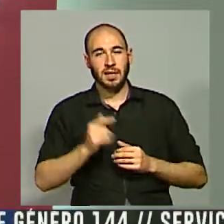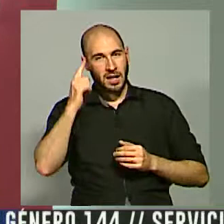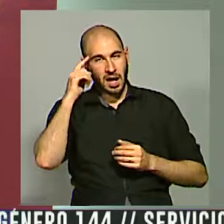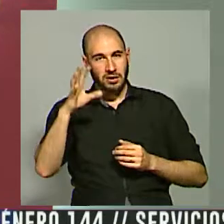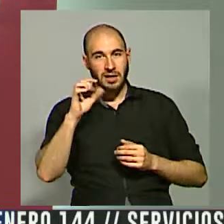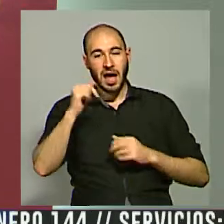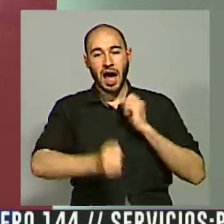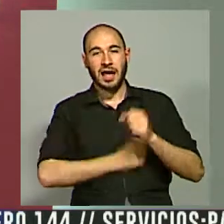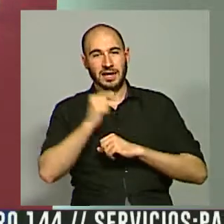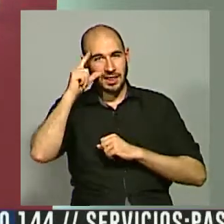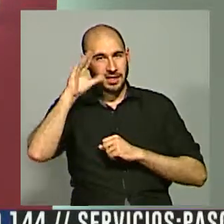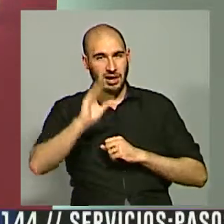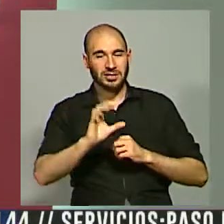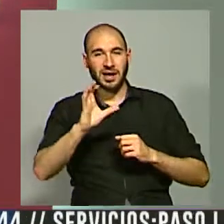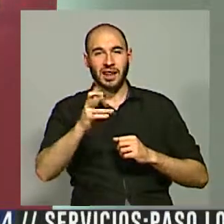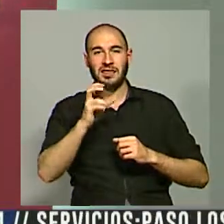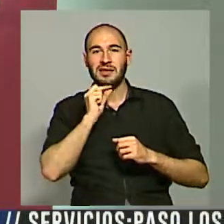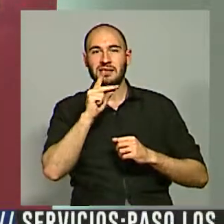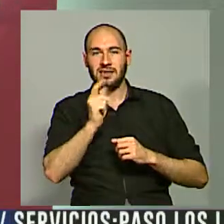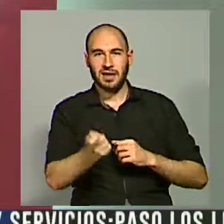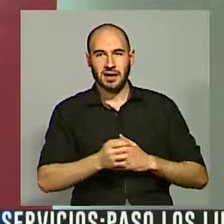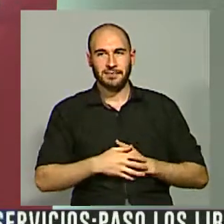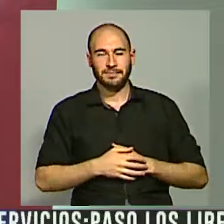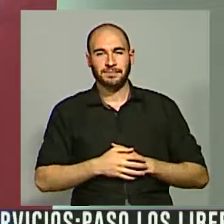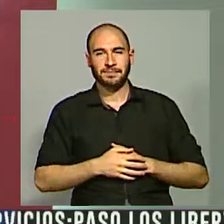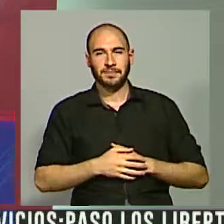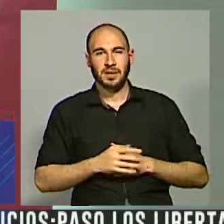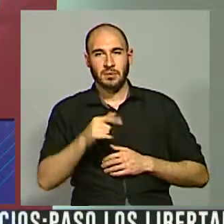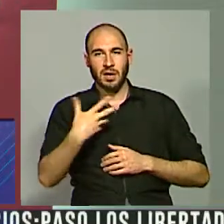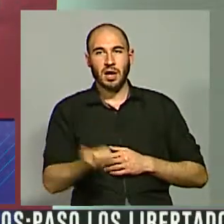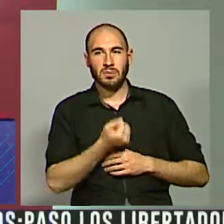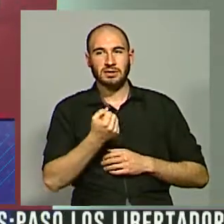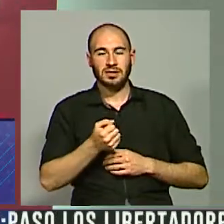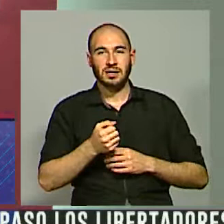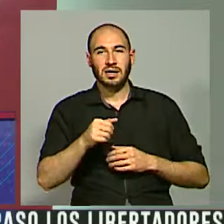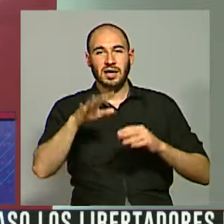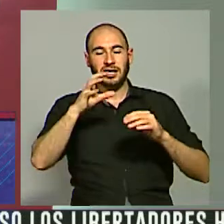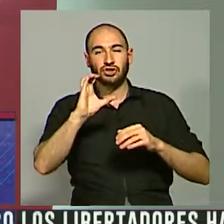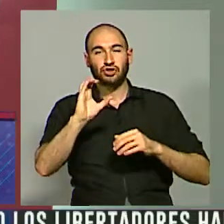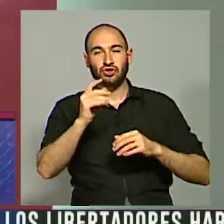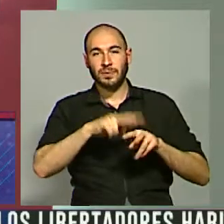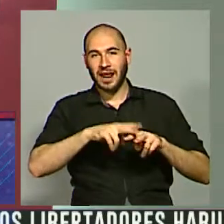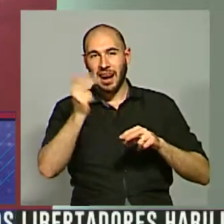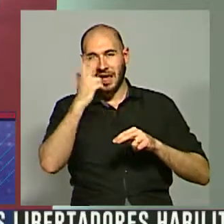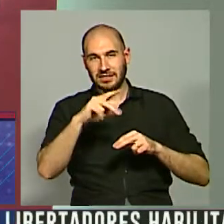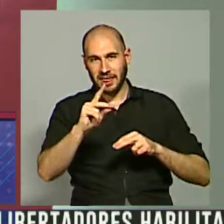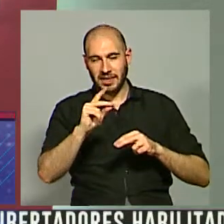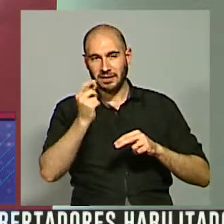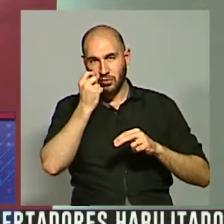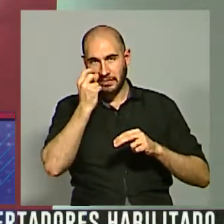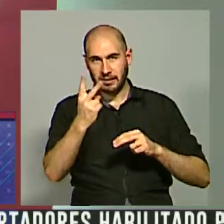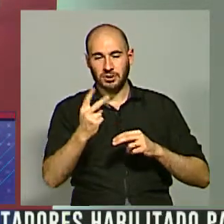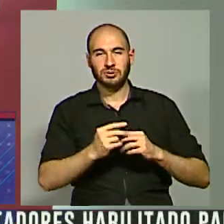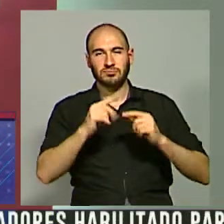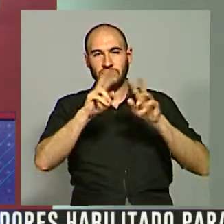recordamos que estamos hasta las 22 por el canal 30 de la televisión digital abierta. Nos podés encontrar en la grilla de Supercanal en el 22, Supercanal